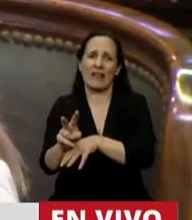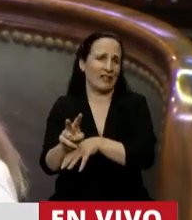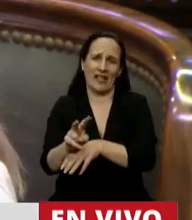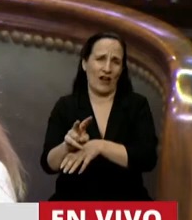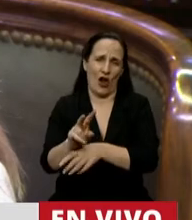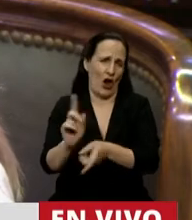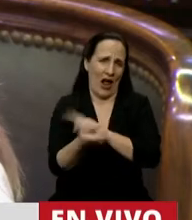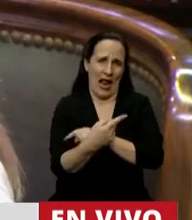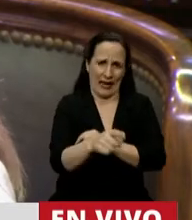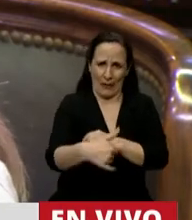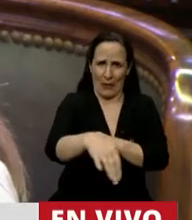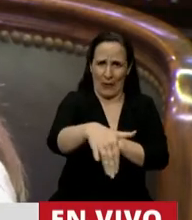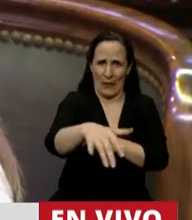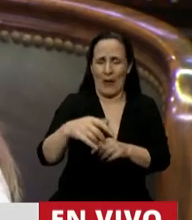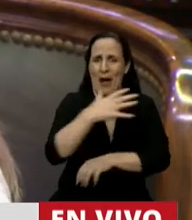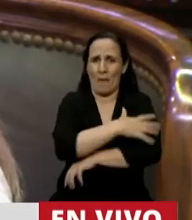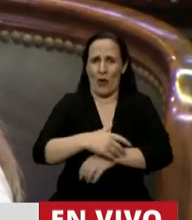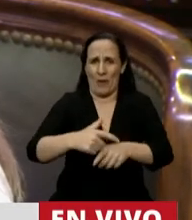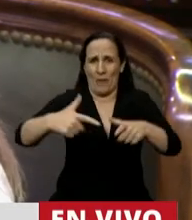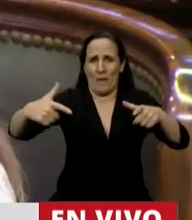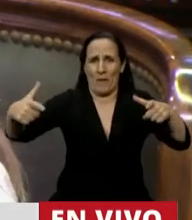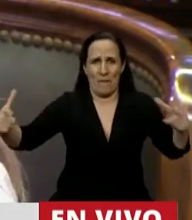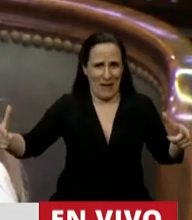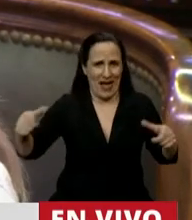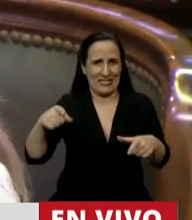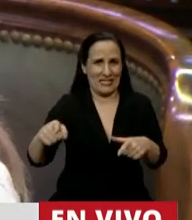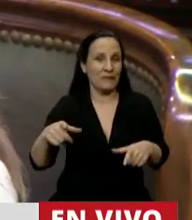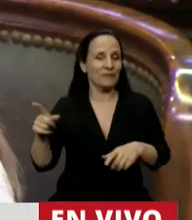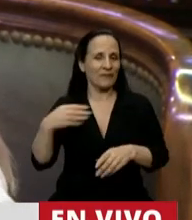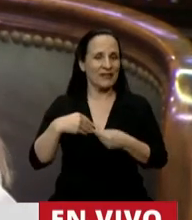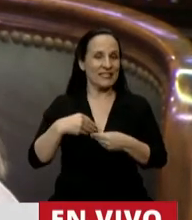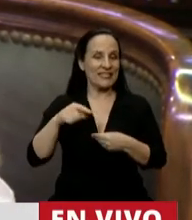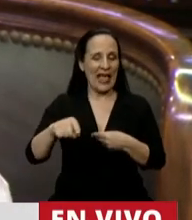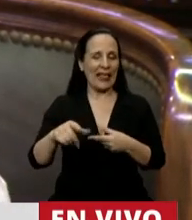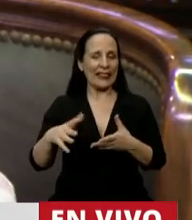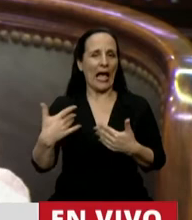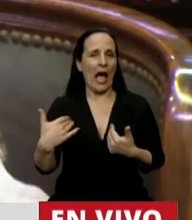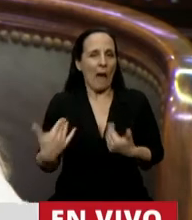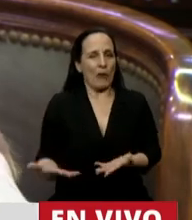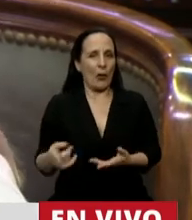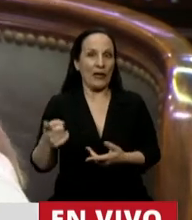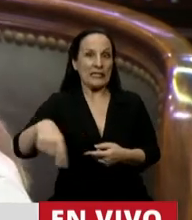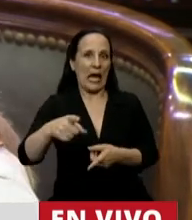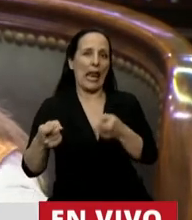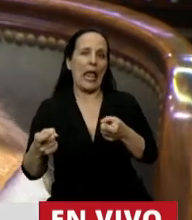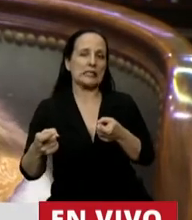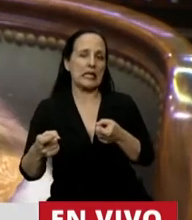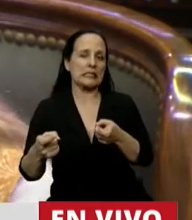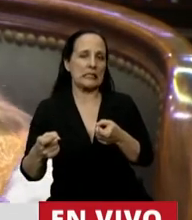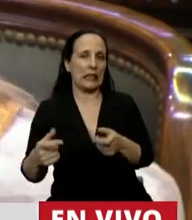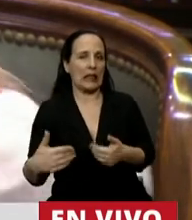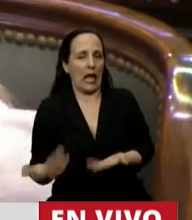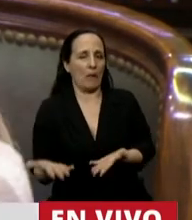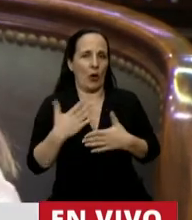en el ecosistema de la pobreza donde se sienten más eficaces, aprovechándose de las necesidades de los que menos tienen y